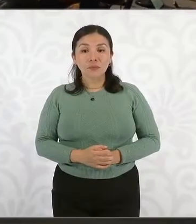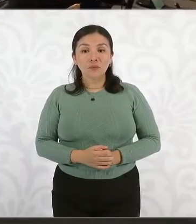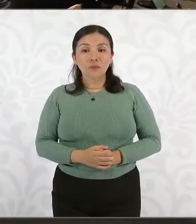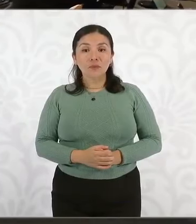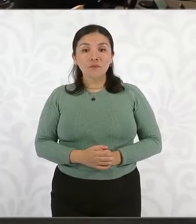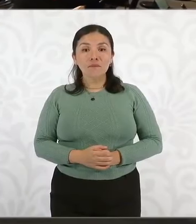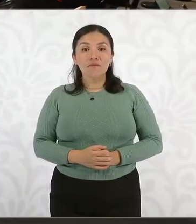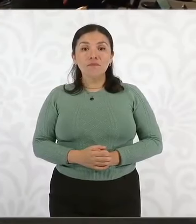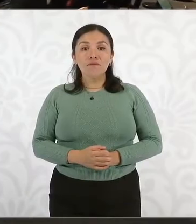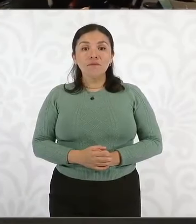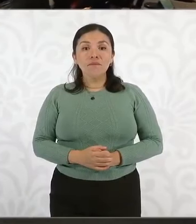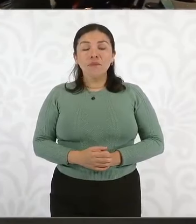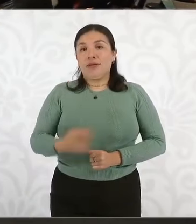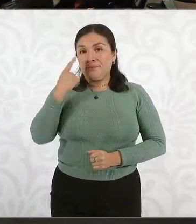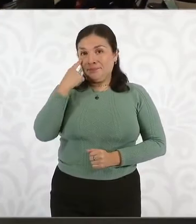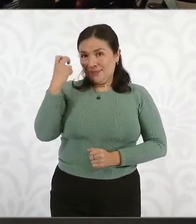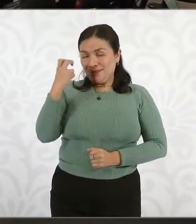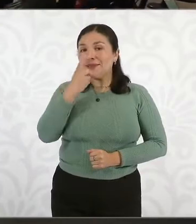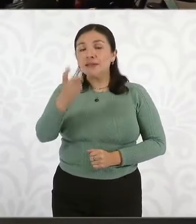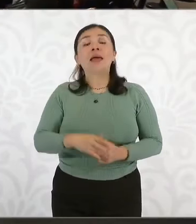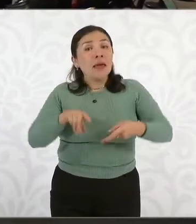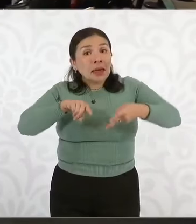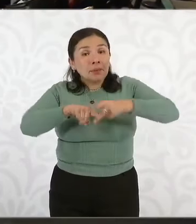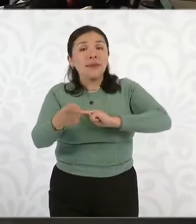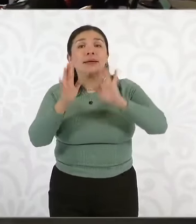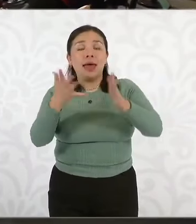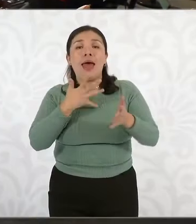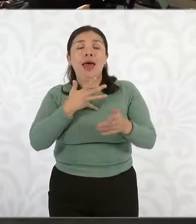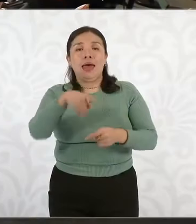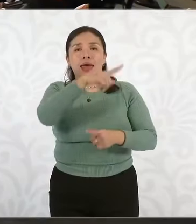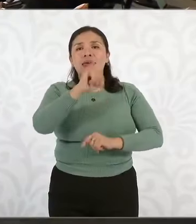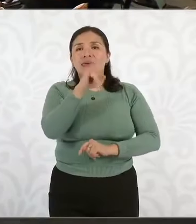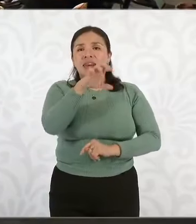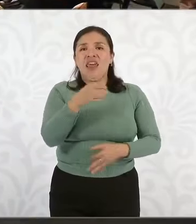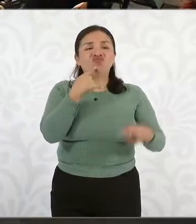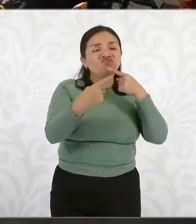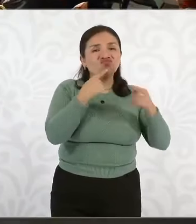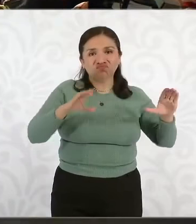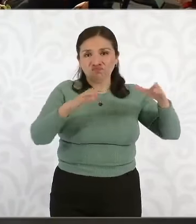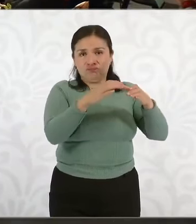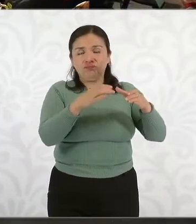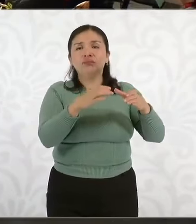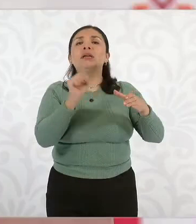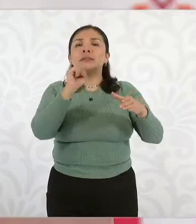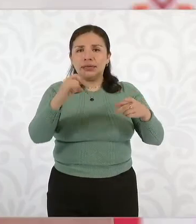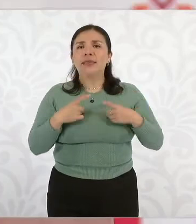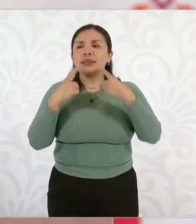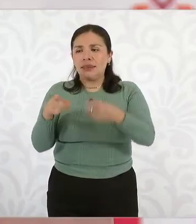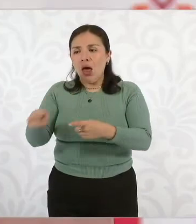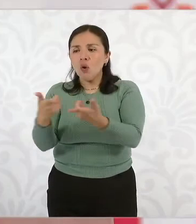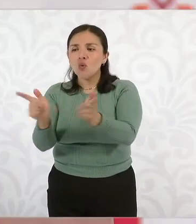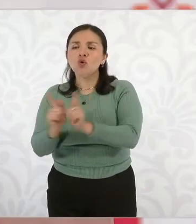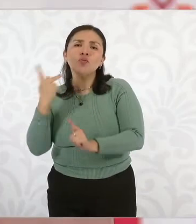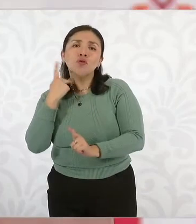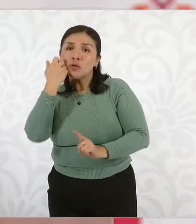A ver, aquí está. La controversia se originó con la resolución del Consejo General del INE, por la que otorgó el registro como partido